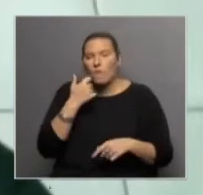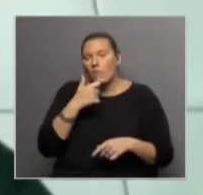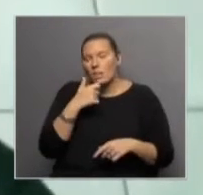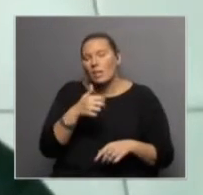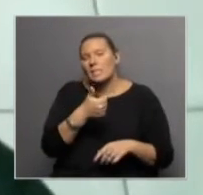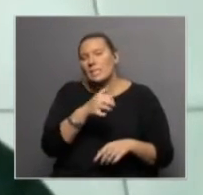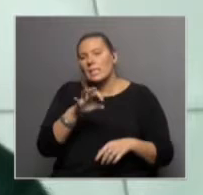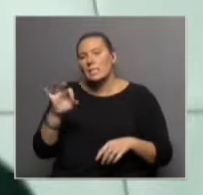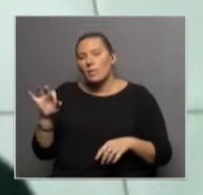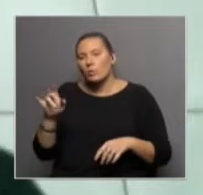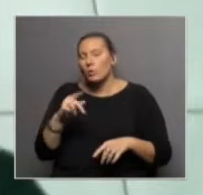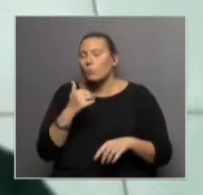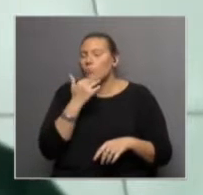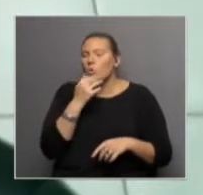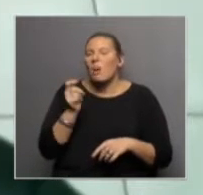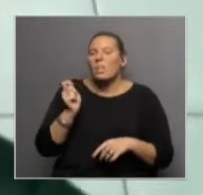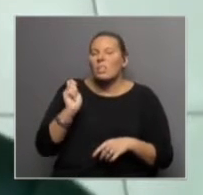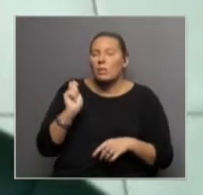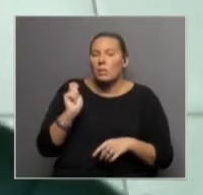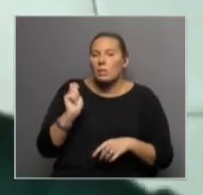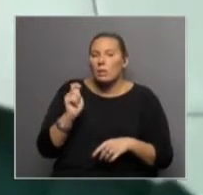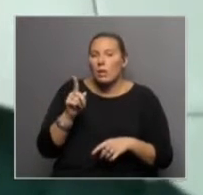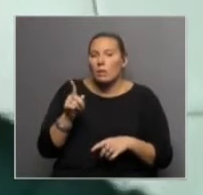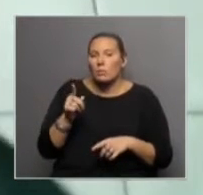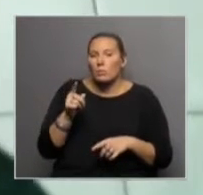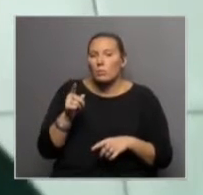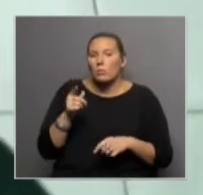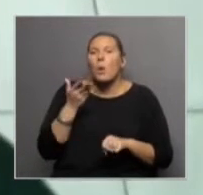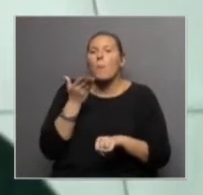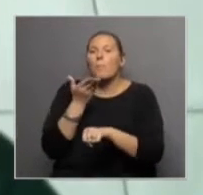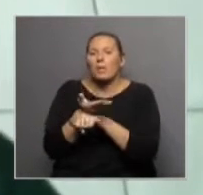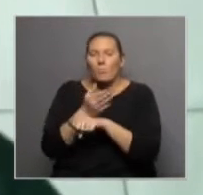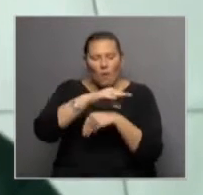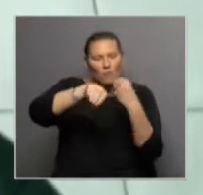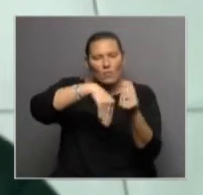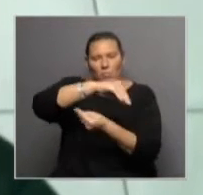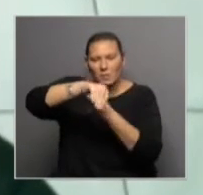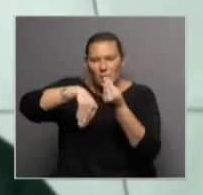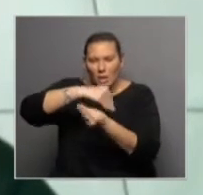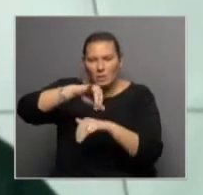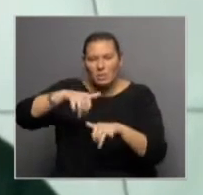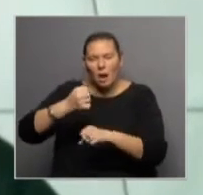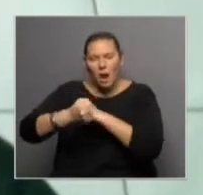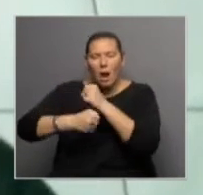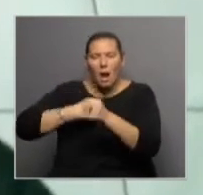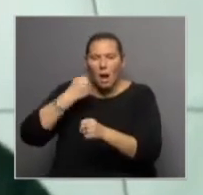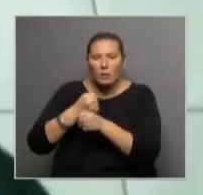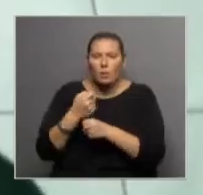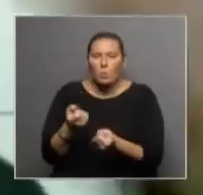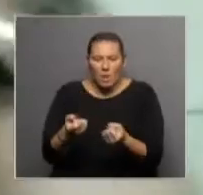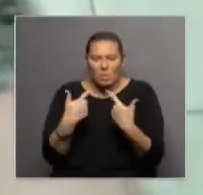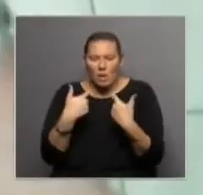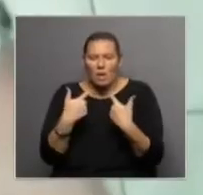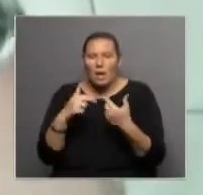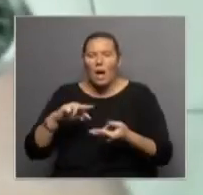por identificar. Es un pedido que estamos haciendo a los familiares desde hace varios años para que aporten